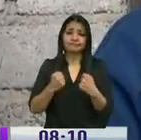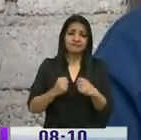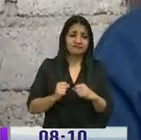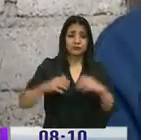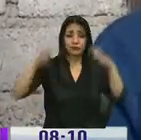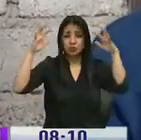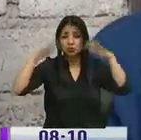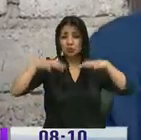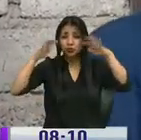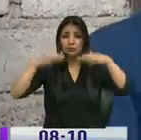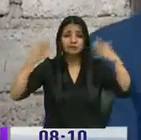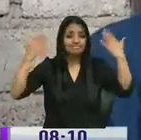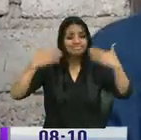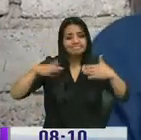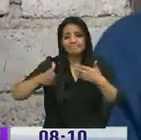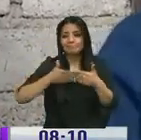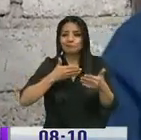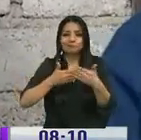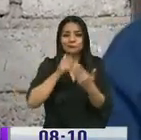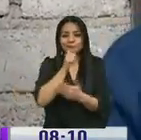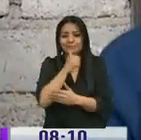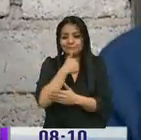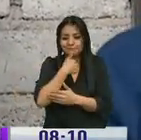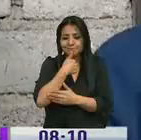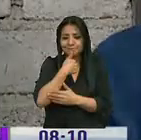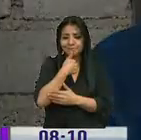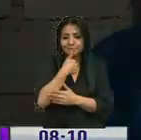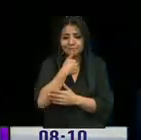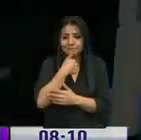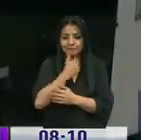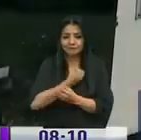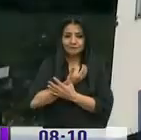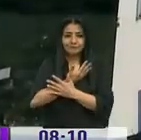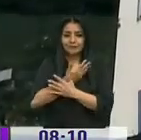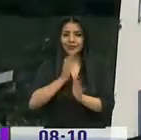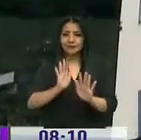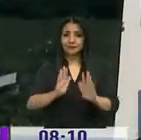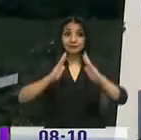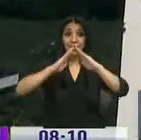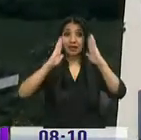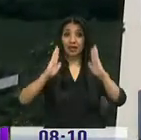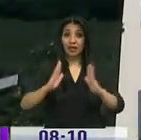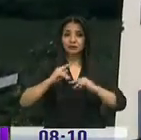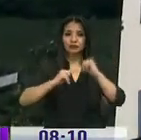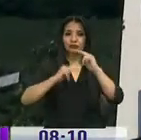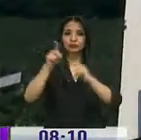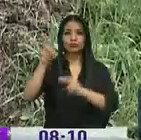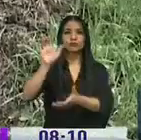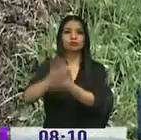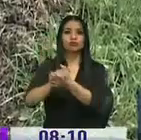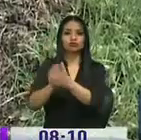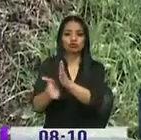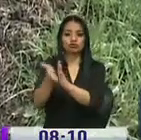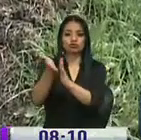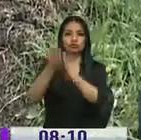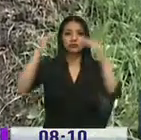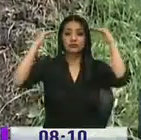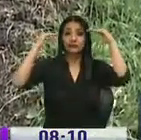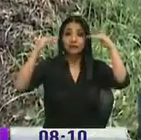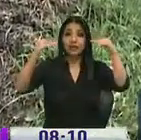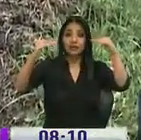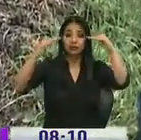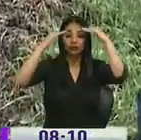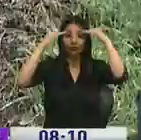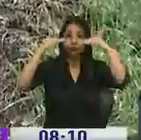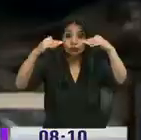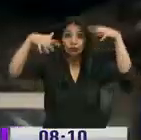Aguacero, lo que sea. Más sobresalida. Esta casa fue construida por su esposo. El techo es de zinc y para